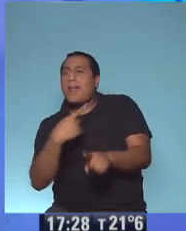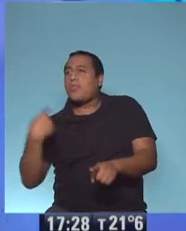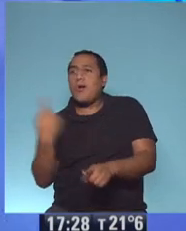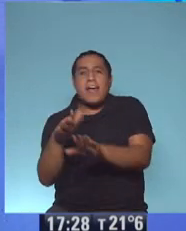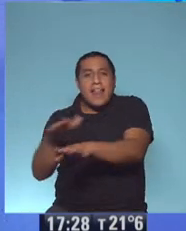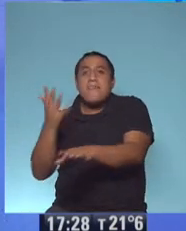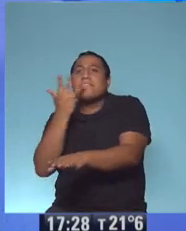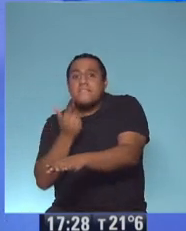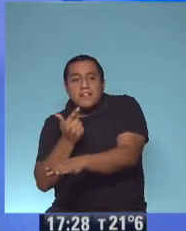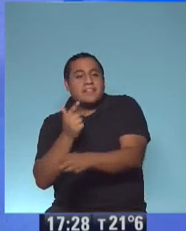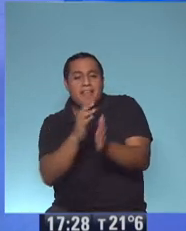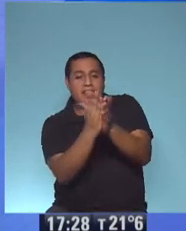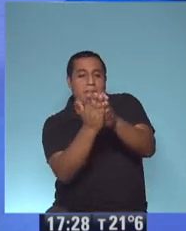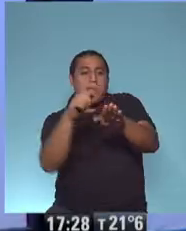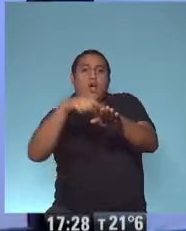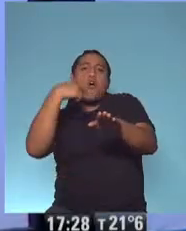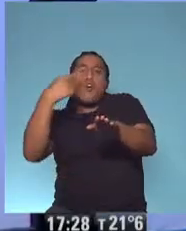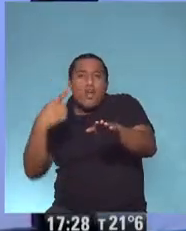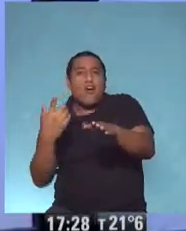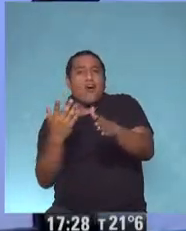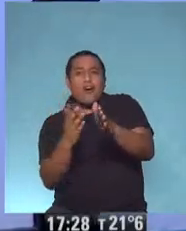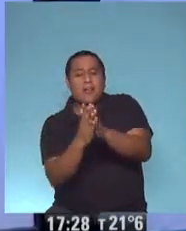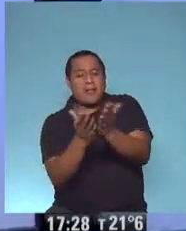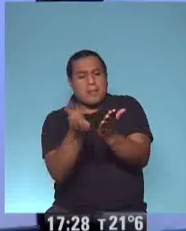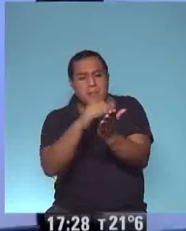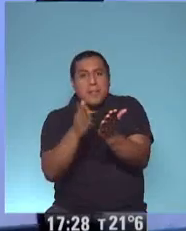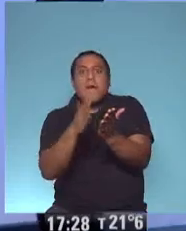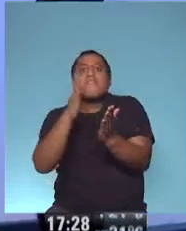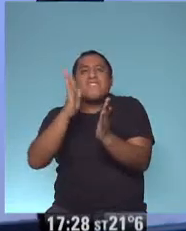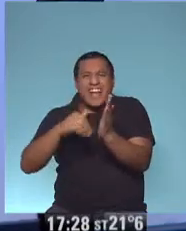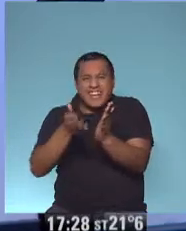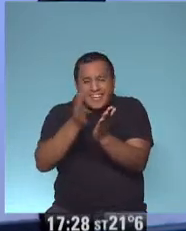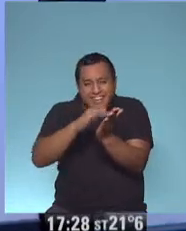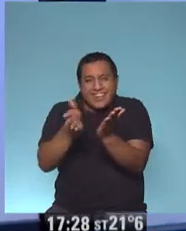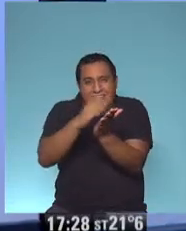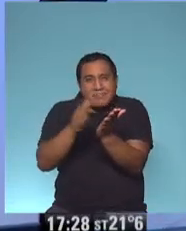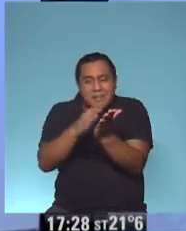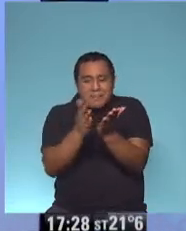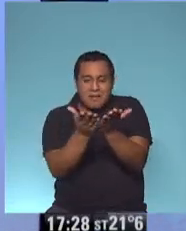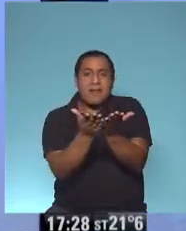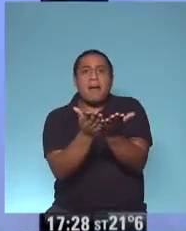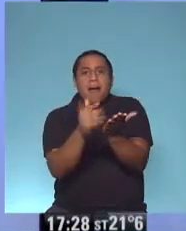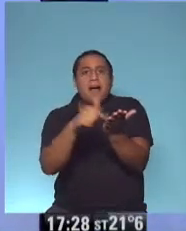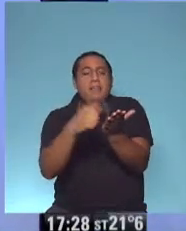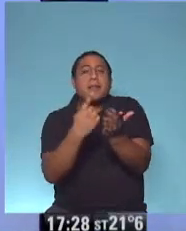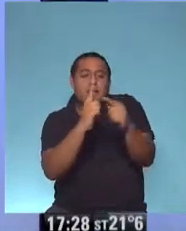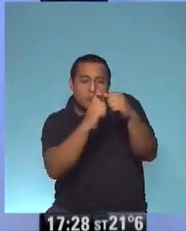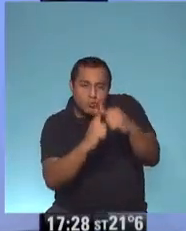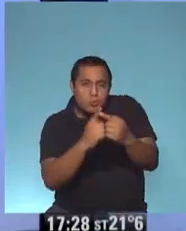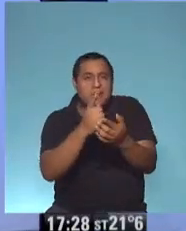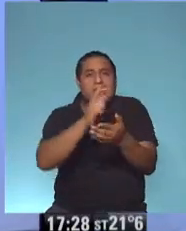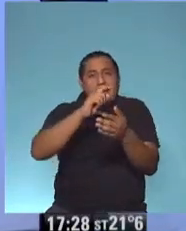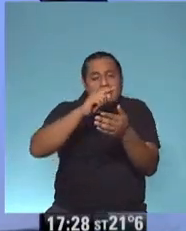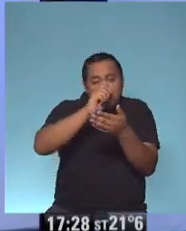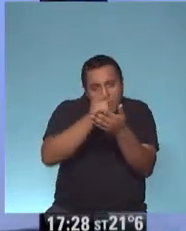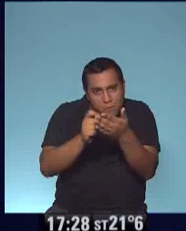chicos. Tenían tapas de colores y muchas hojas muy blancas que invitaban a hacer sumas, restas,